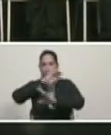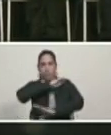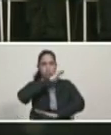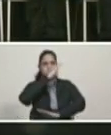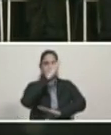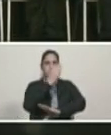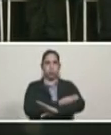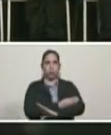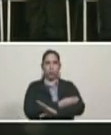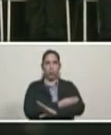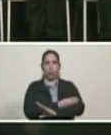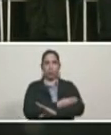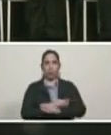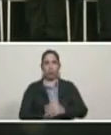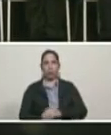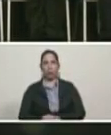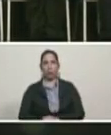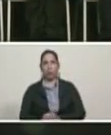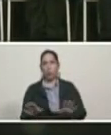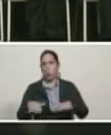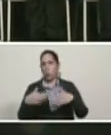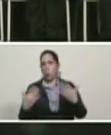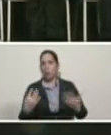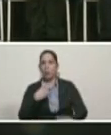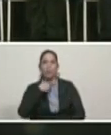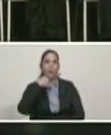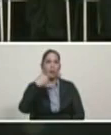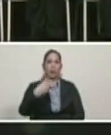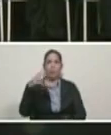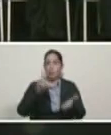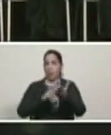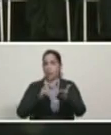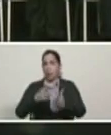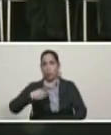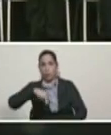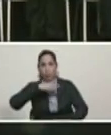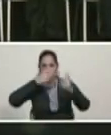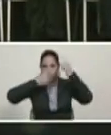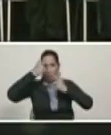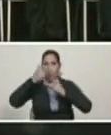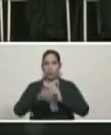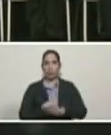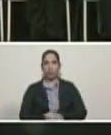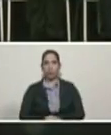esa palabra tenía cuando venía de la verdad de nuestro comandante Chávez.